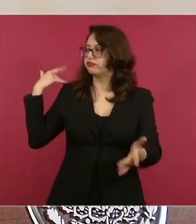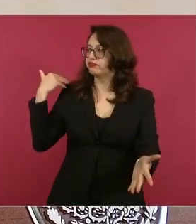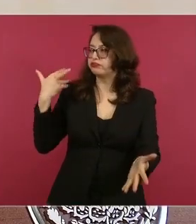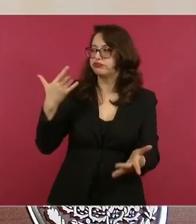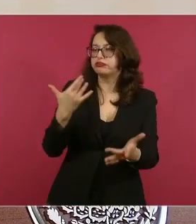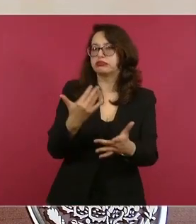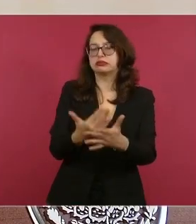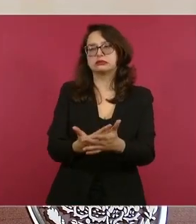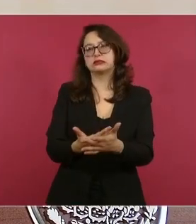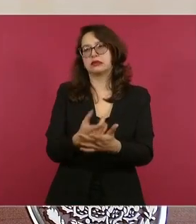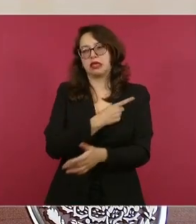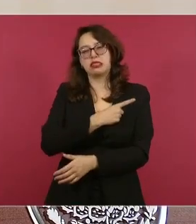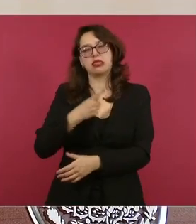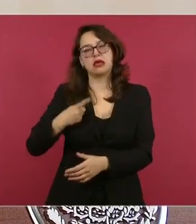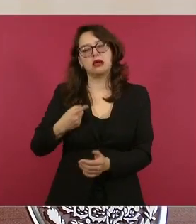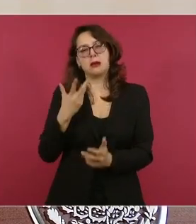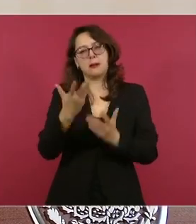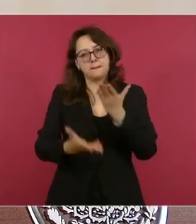fueron